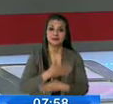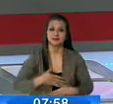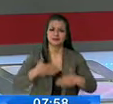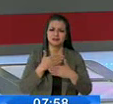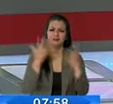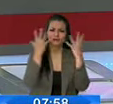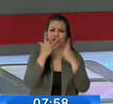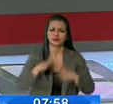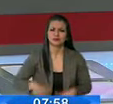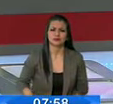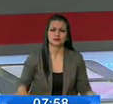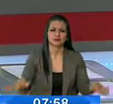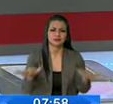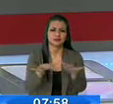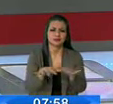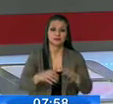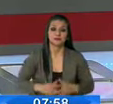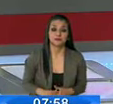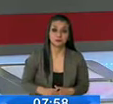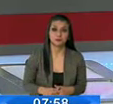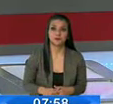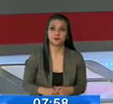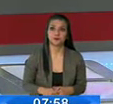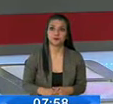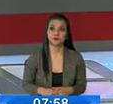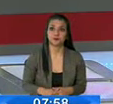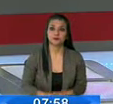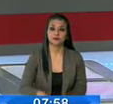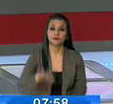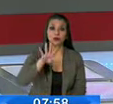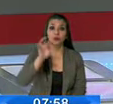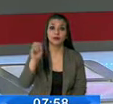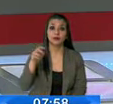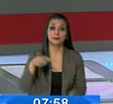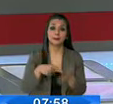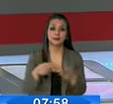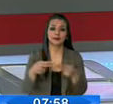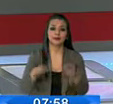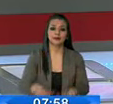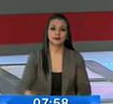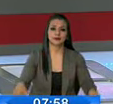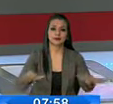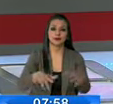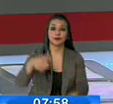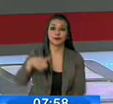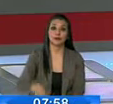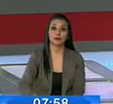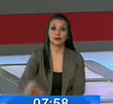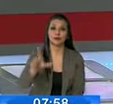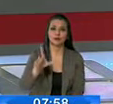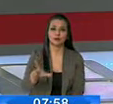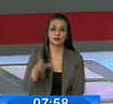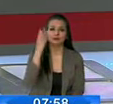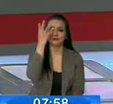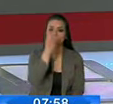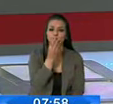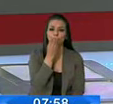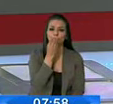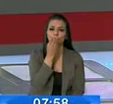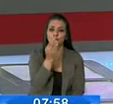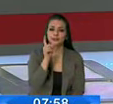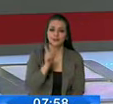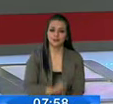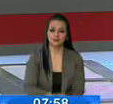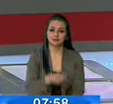paisaje extraordinario que se desarrolla en más de 40.000 hectáreas en la provincia de Loja. Un espectáculo, vecinos, digno